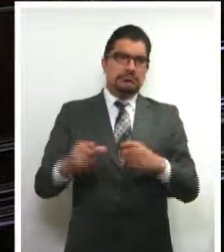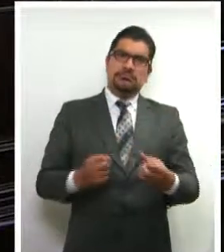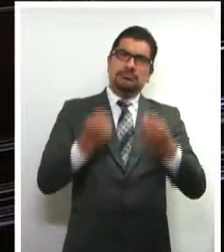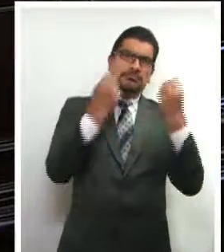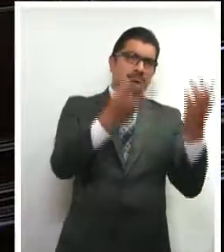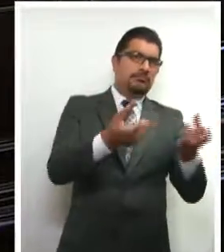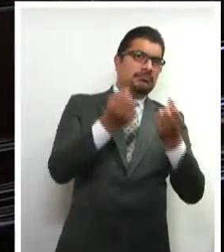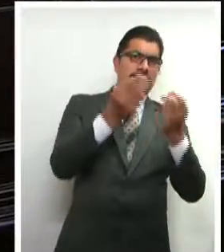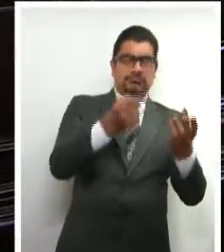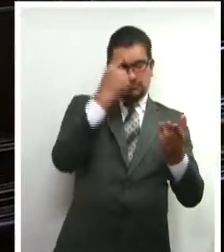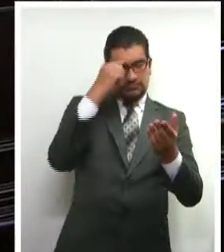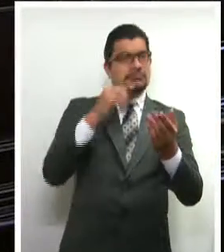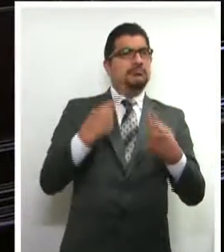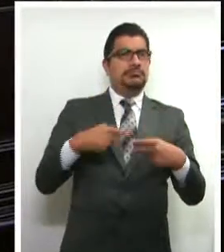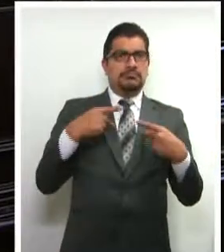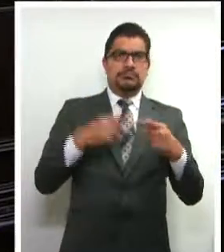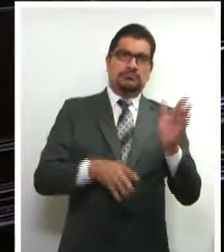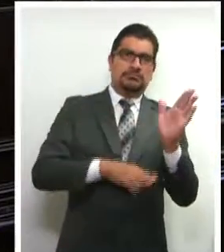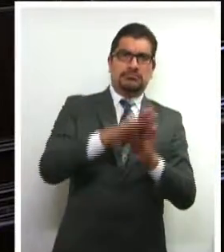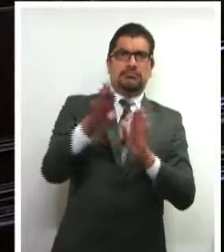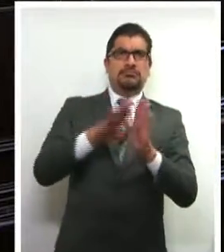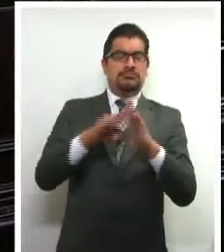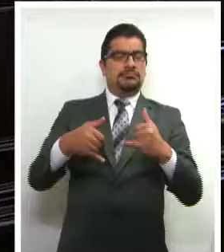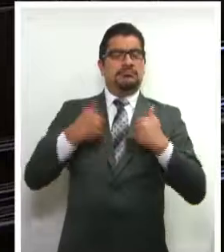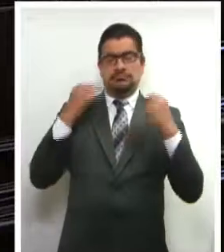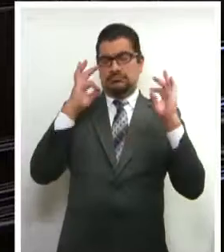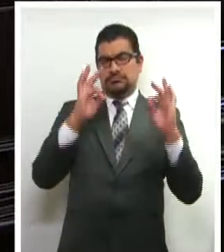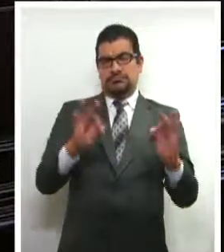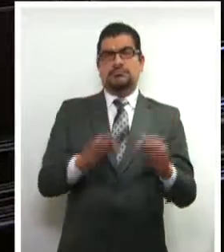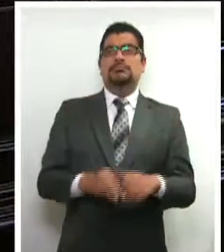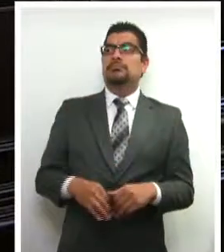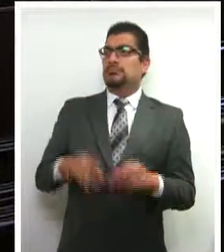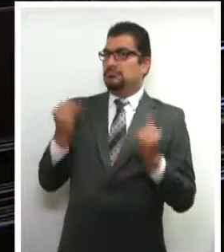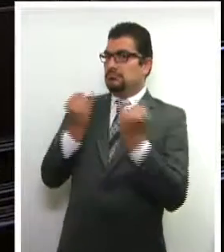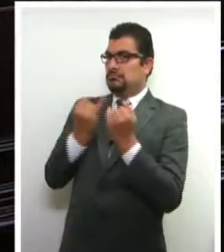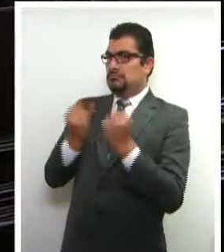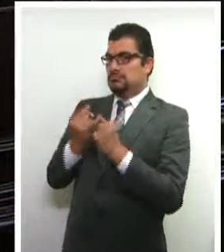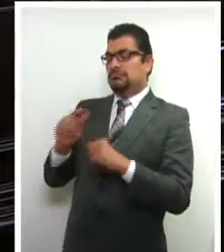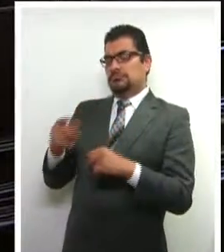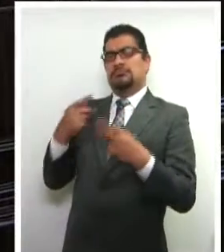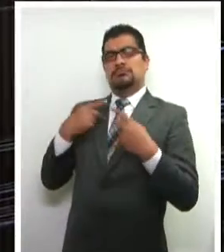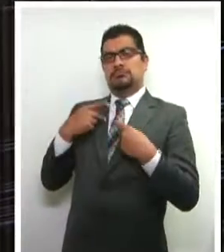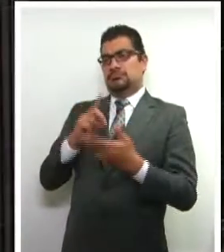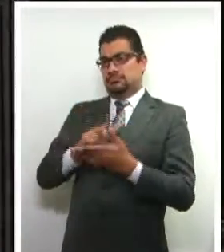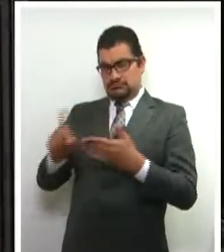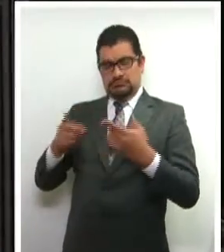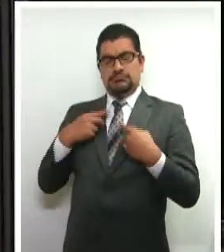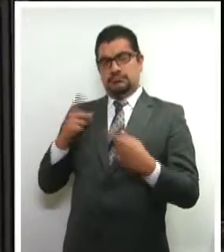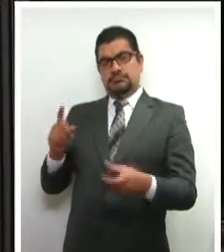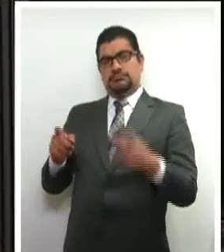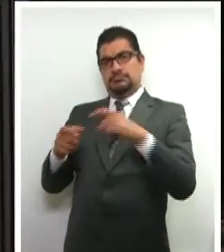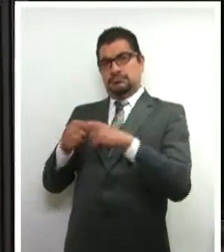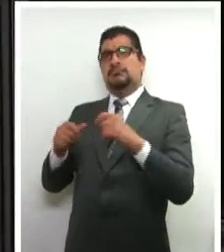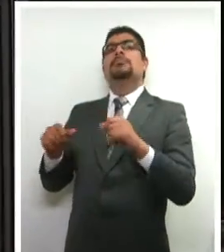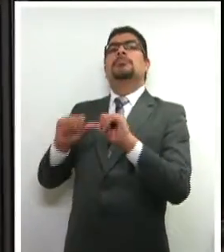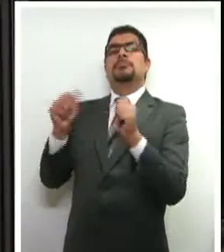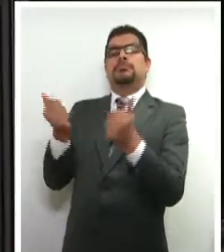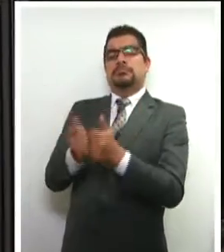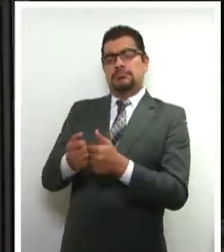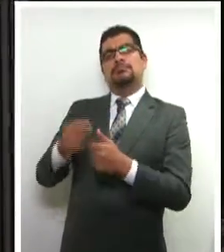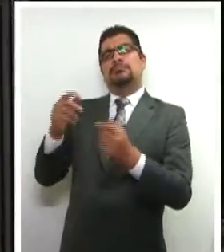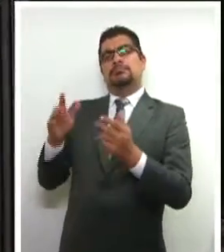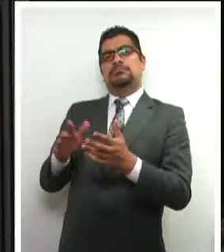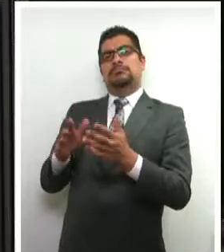contribuyan al desarrollo de las personas jóvenes. Asimismo, reconocer el derecho a la asociación, a la